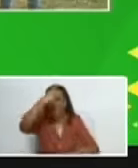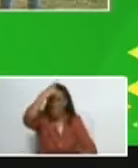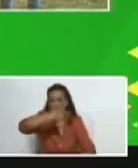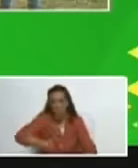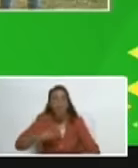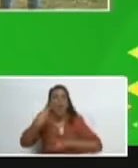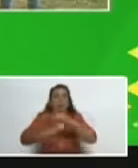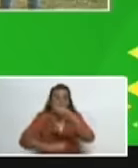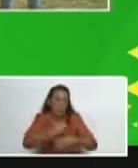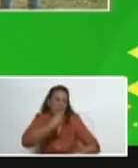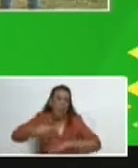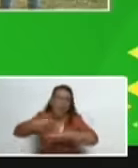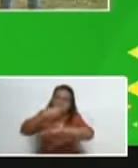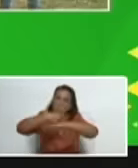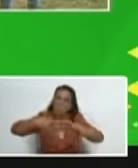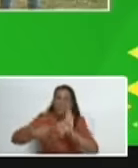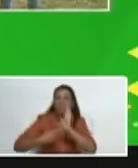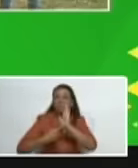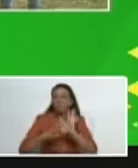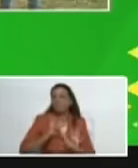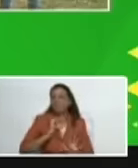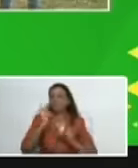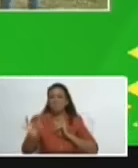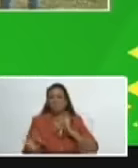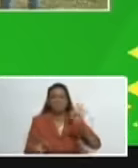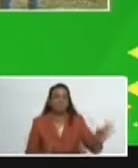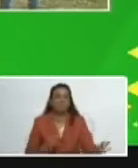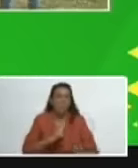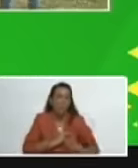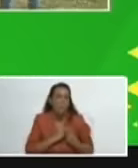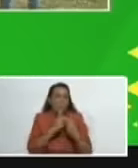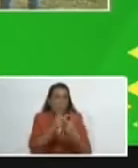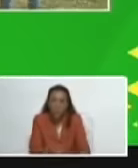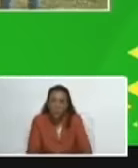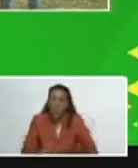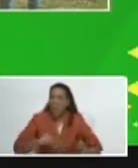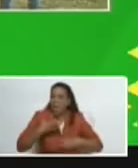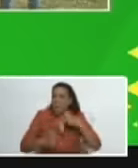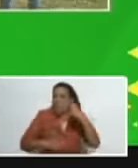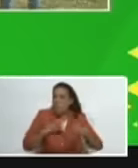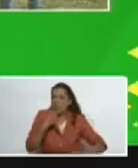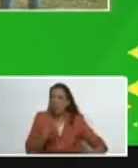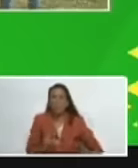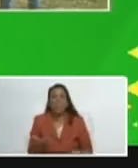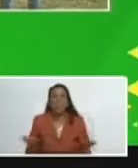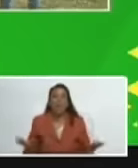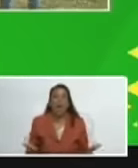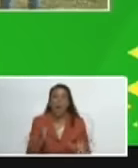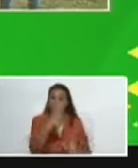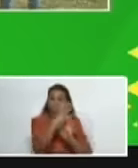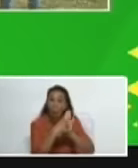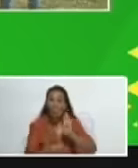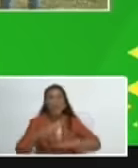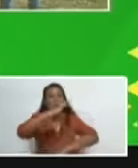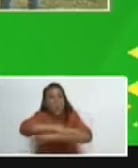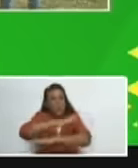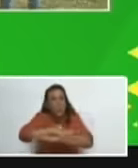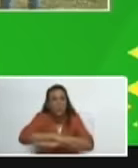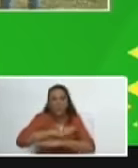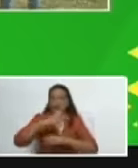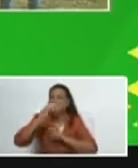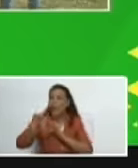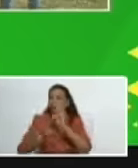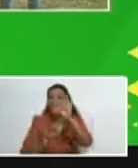que contagia la voluntad, contagia la emoción y que va multiplicando. Así como